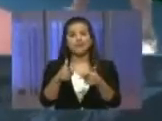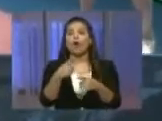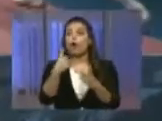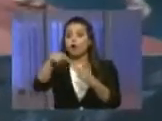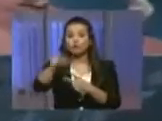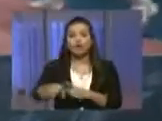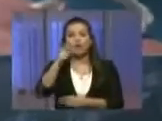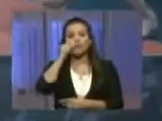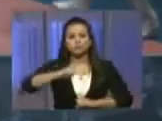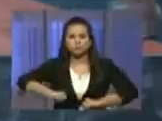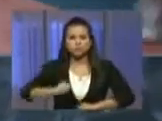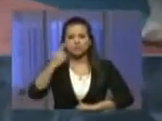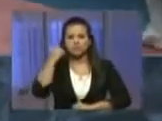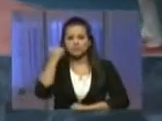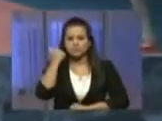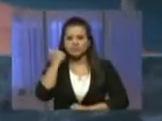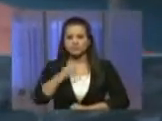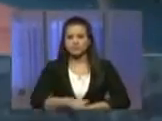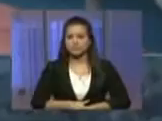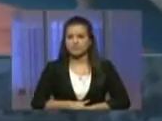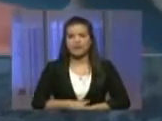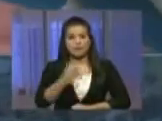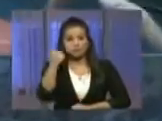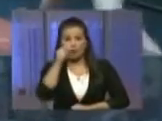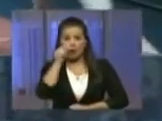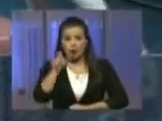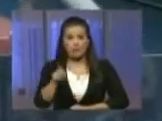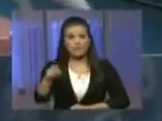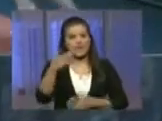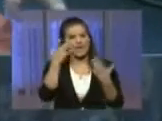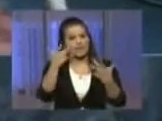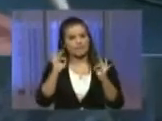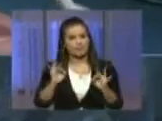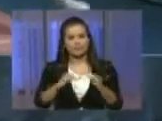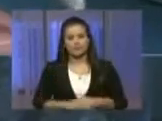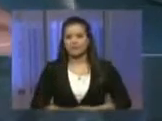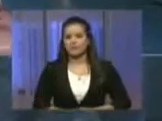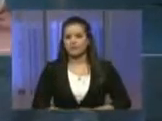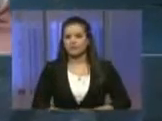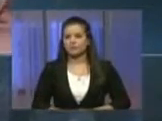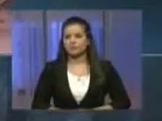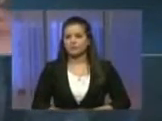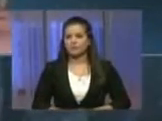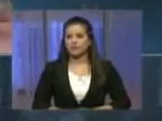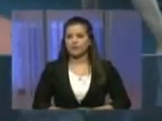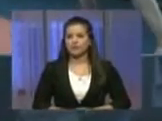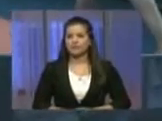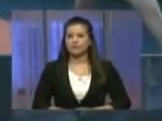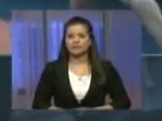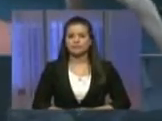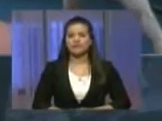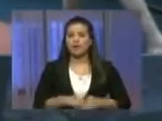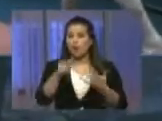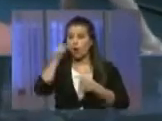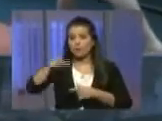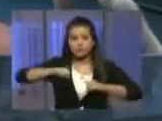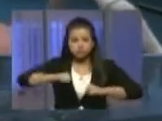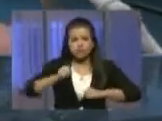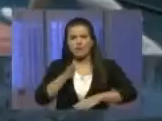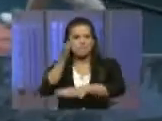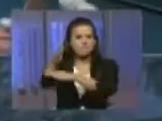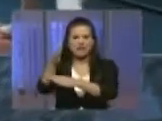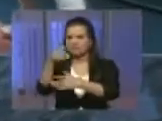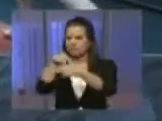haces tú mimu es un ejemplo para esto mimu uno va para cualquier barrio en Caracas y en